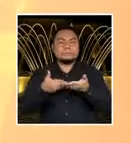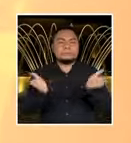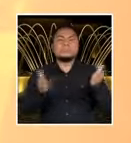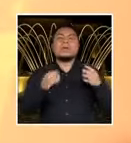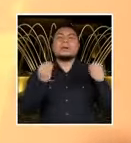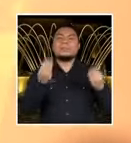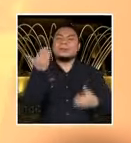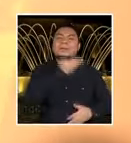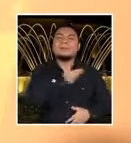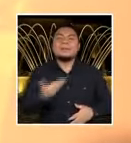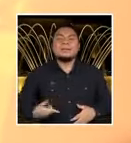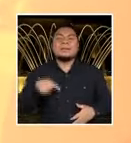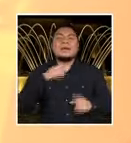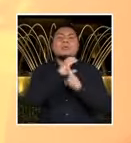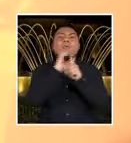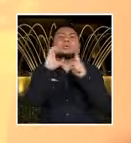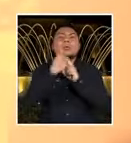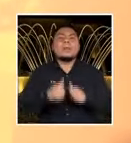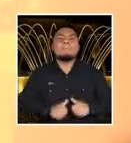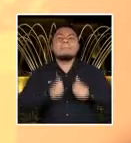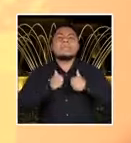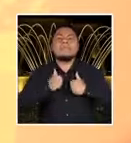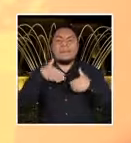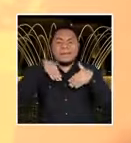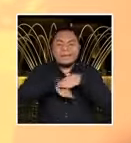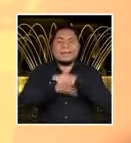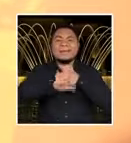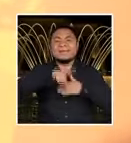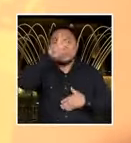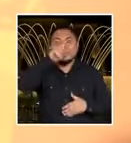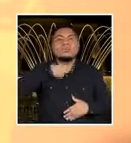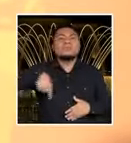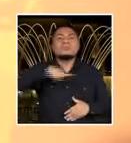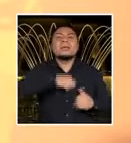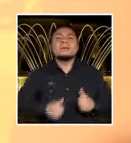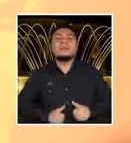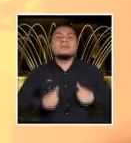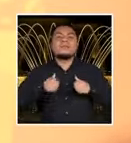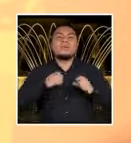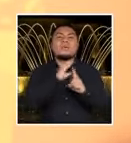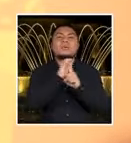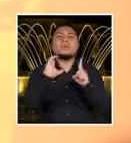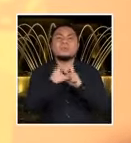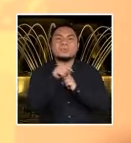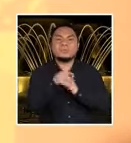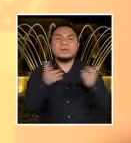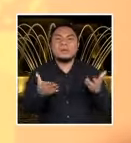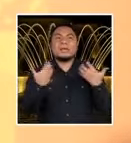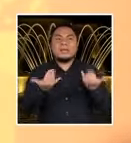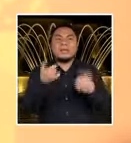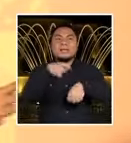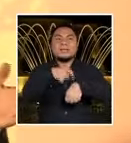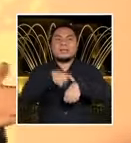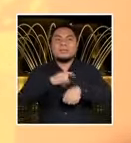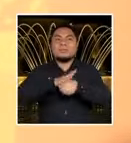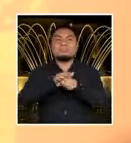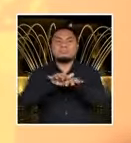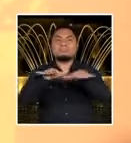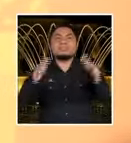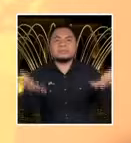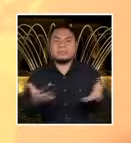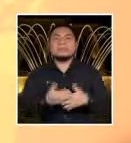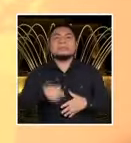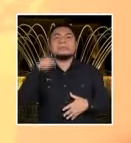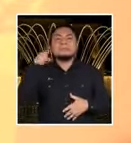la cultura vive en el Perú y nosotros vivimos de la cultura. En este tiempo de pandemia,